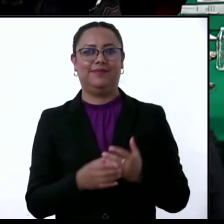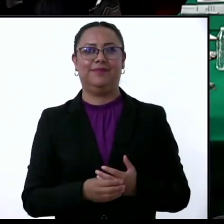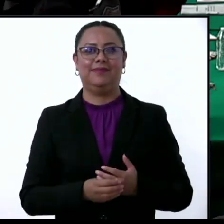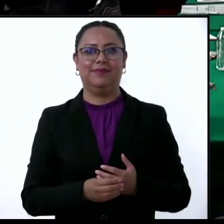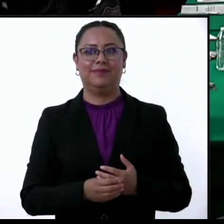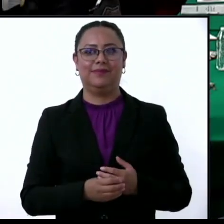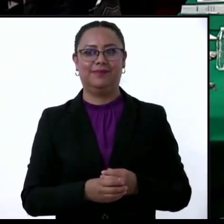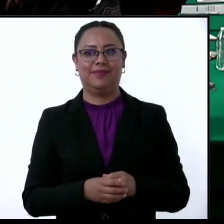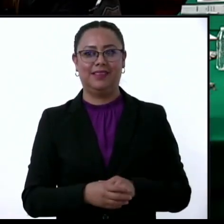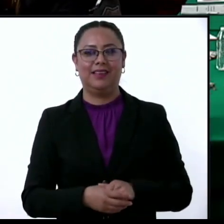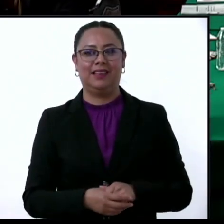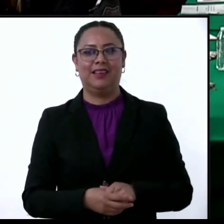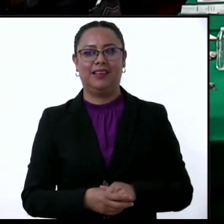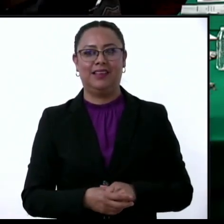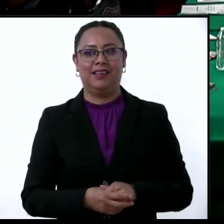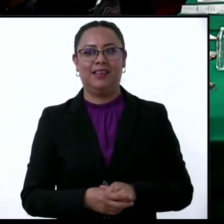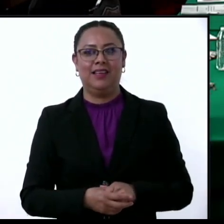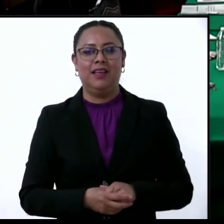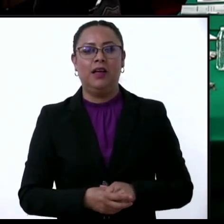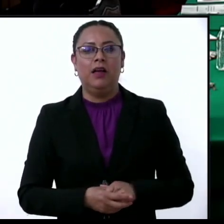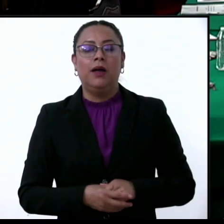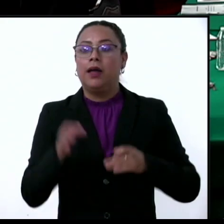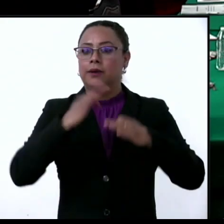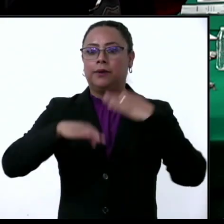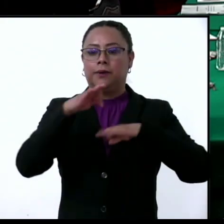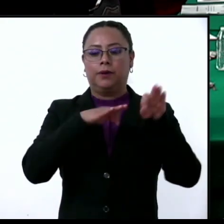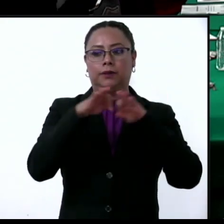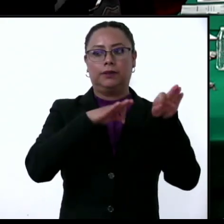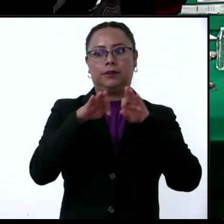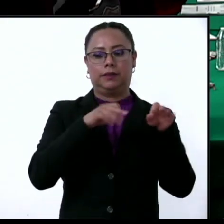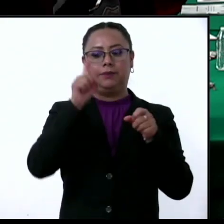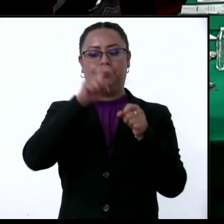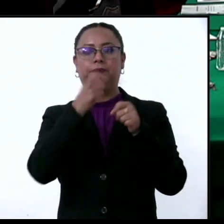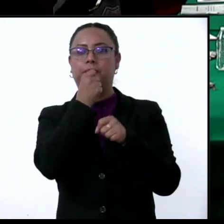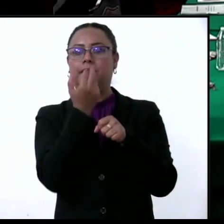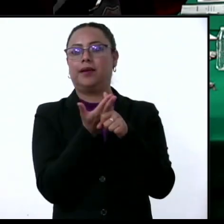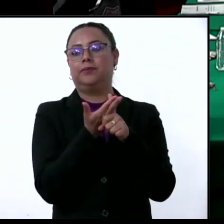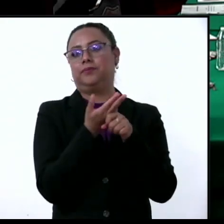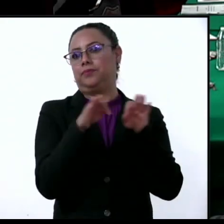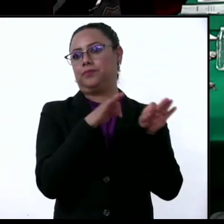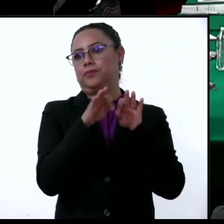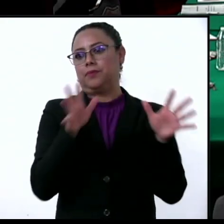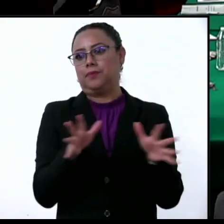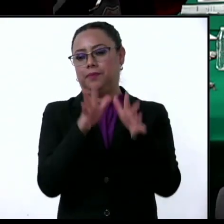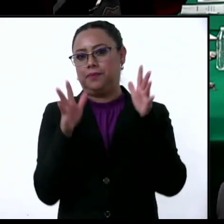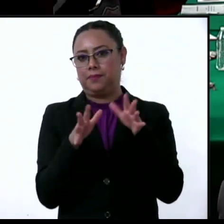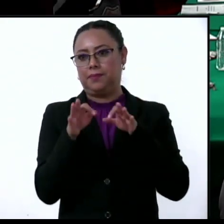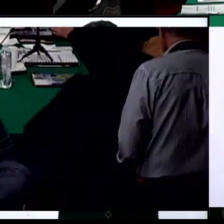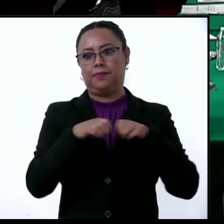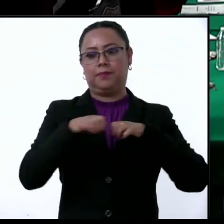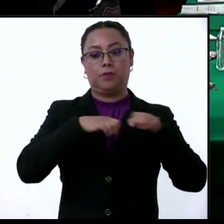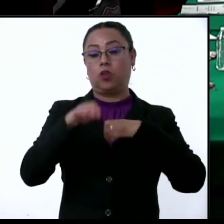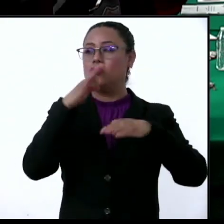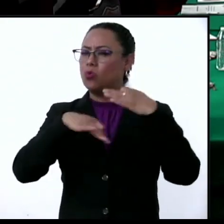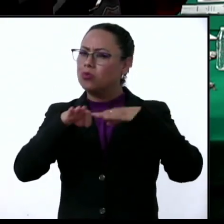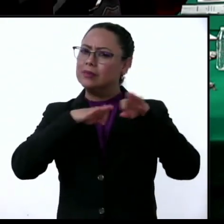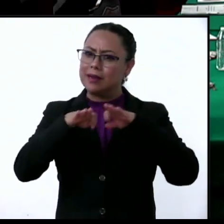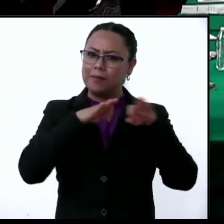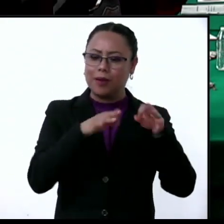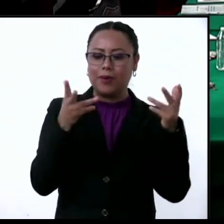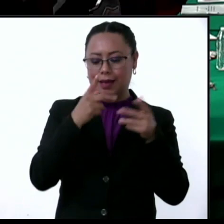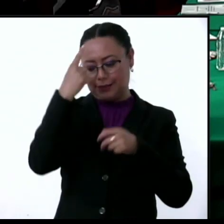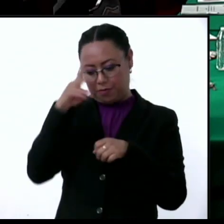A los trabajadores de la Secretaría del Trabajo y Fomento al Empleo por la labor que desarrollan en favor